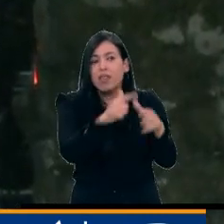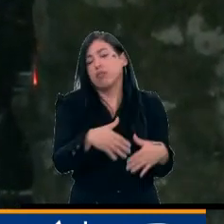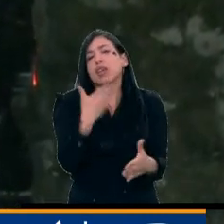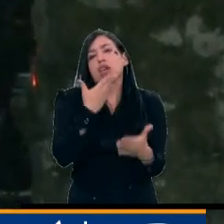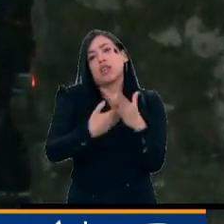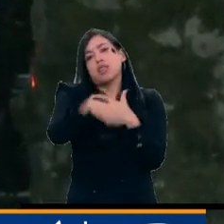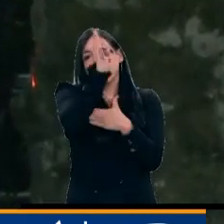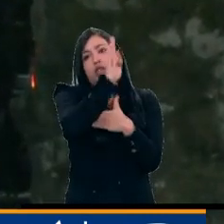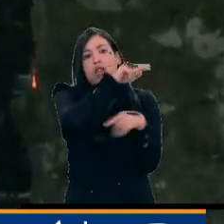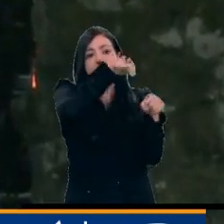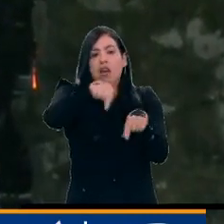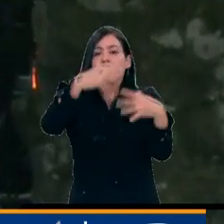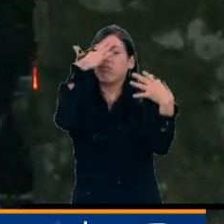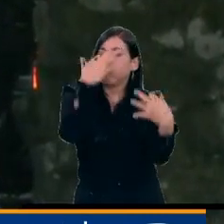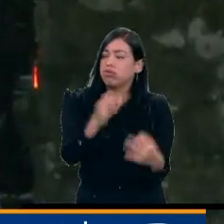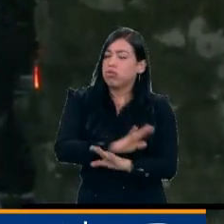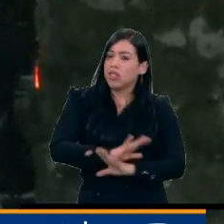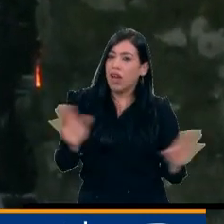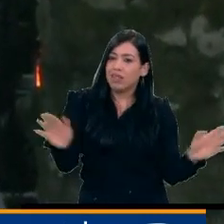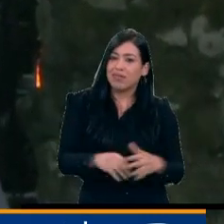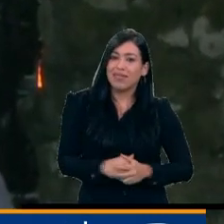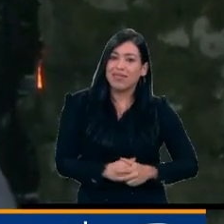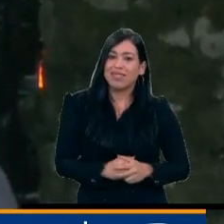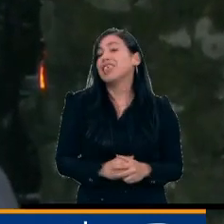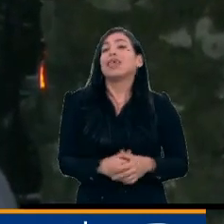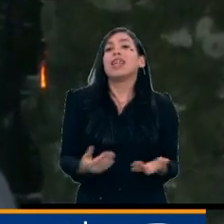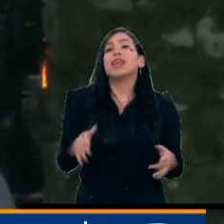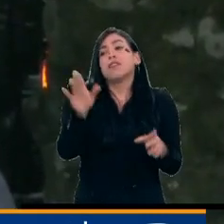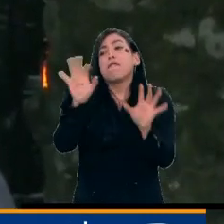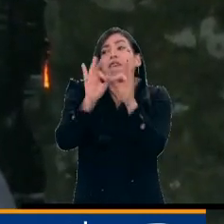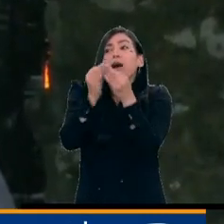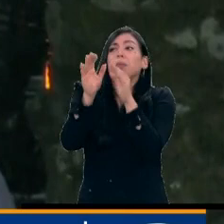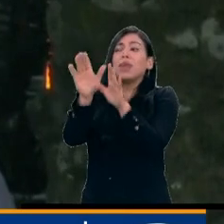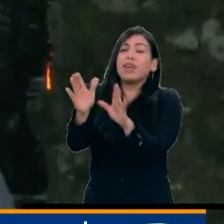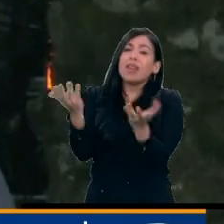Dios, ya están acá, los tenemos con nosotros. A la familia